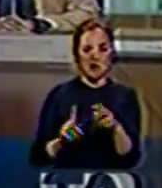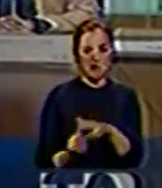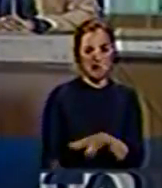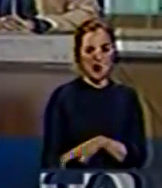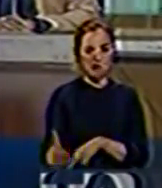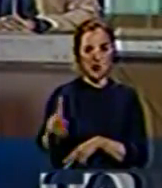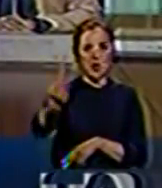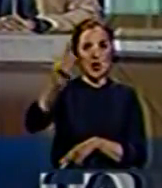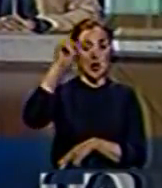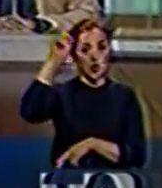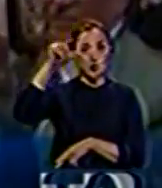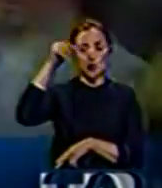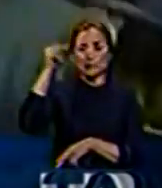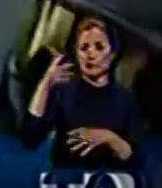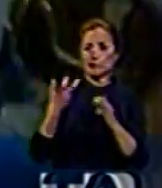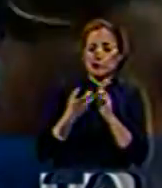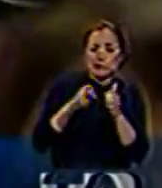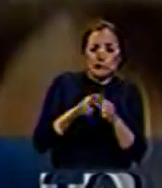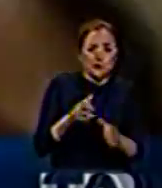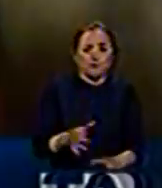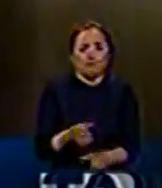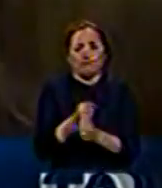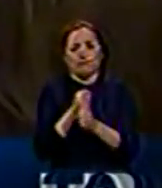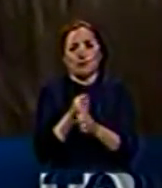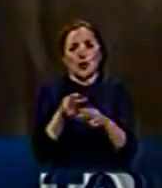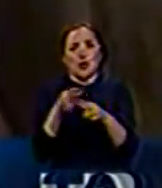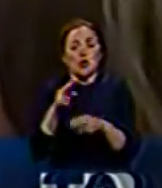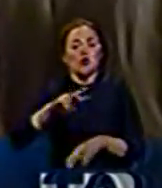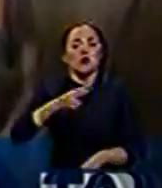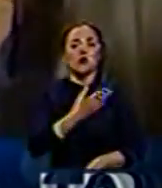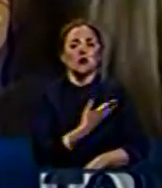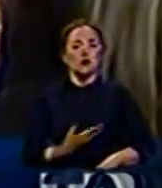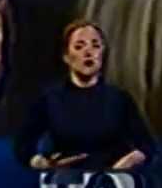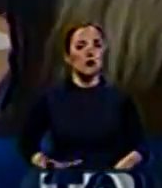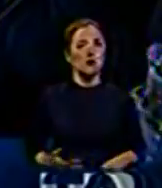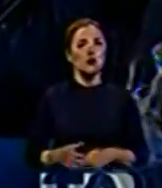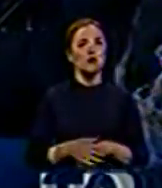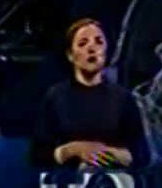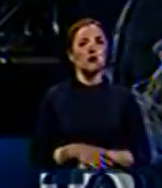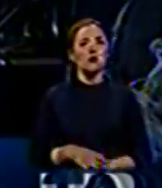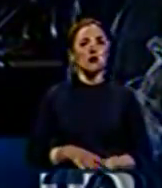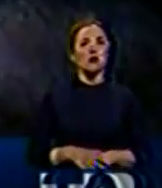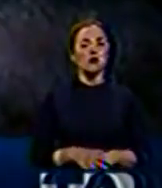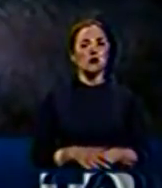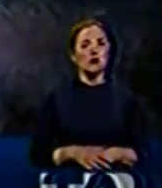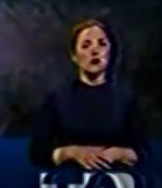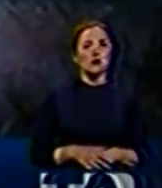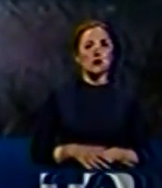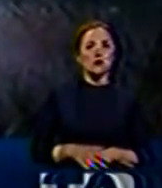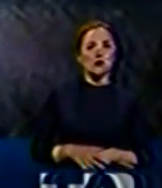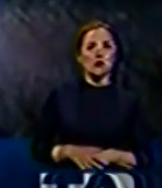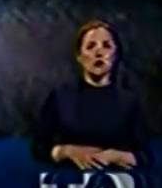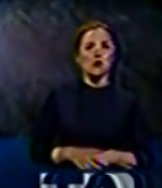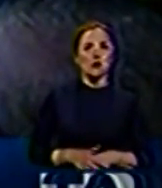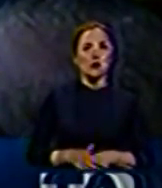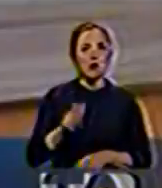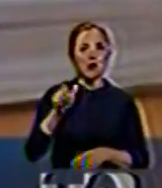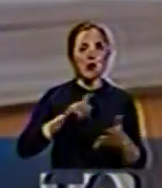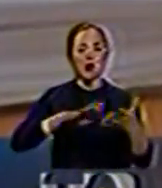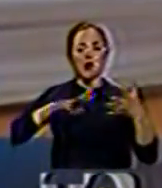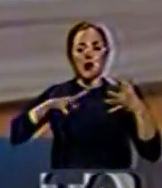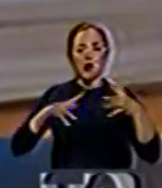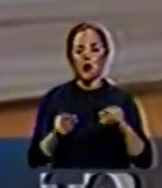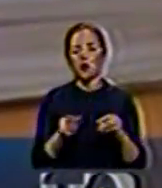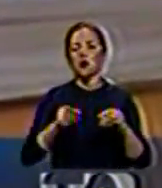en poco el gobierno advertía problemas de seguridad con el ex vicepresidente Jorge Glass. Otro personaje de la Revolución Ciudadana